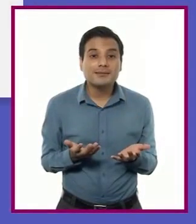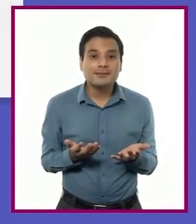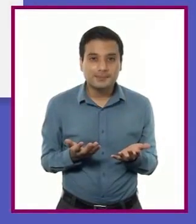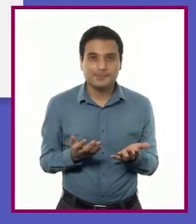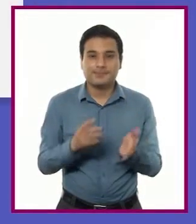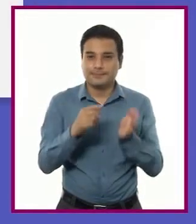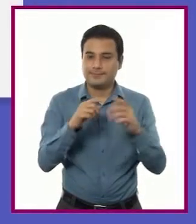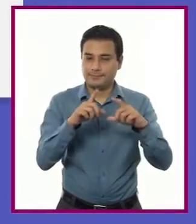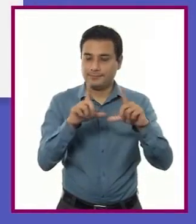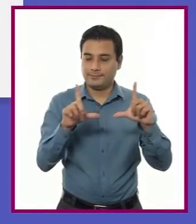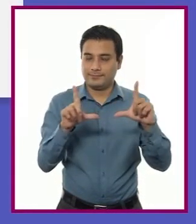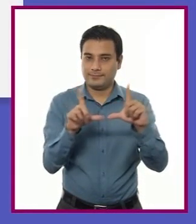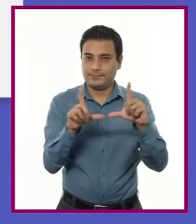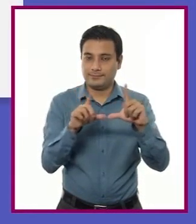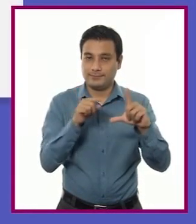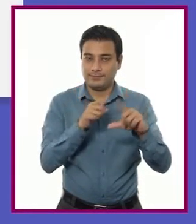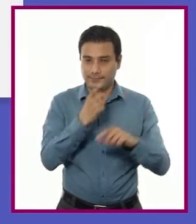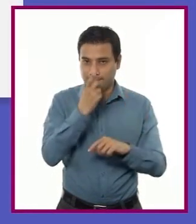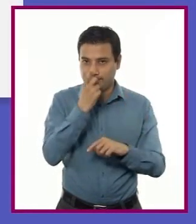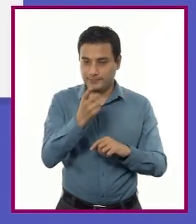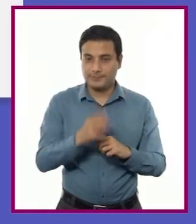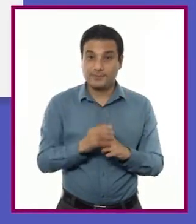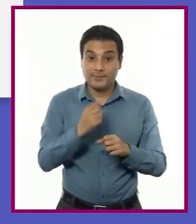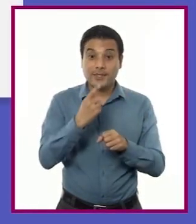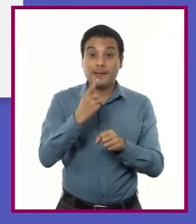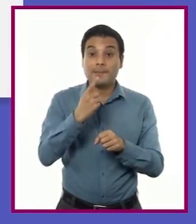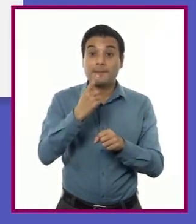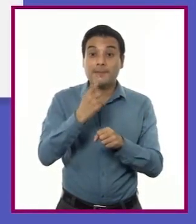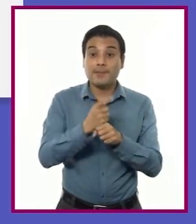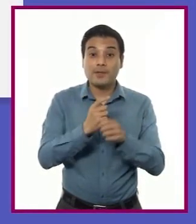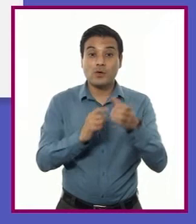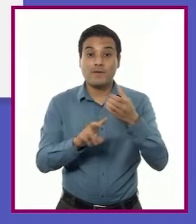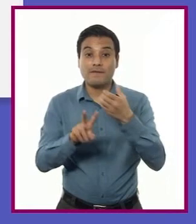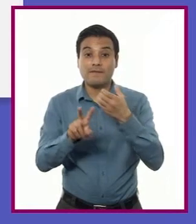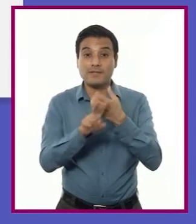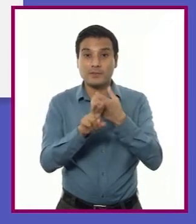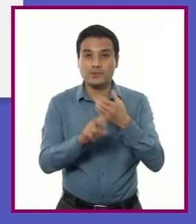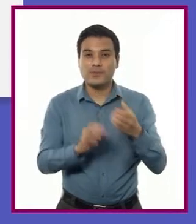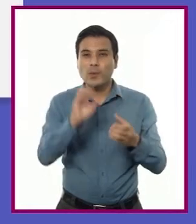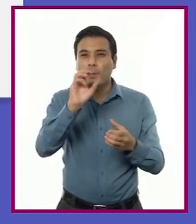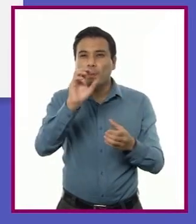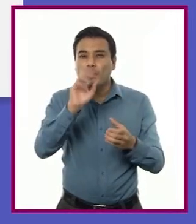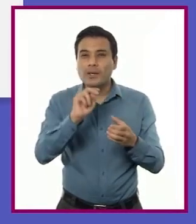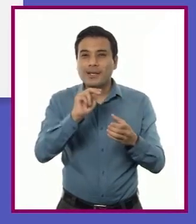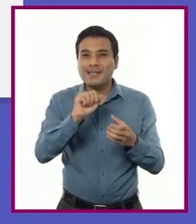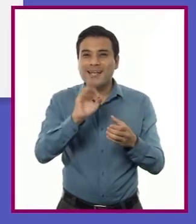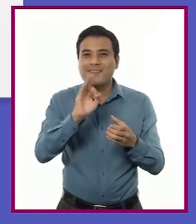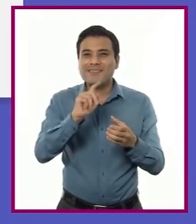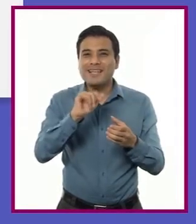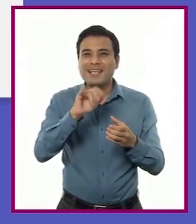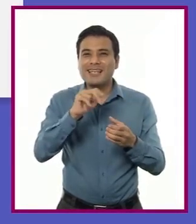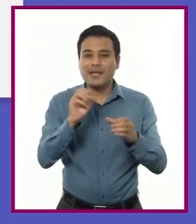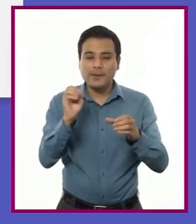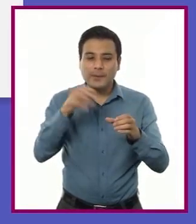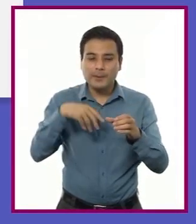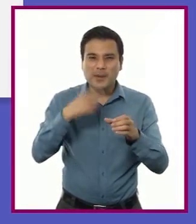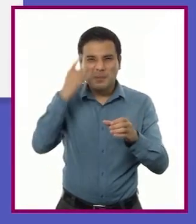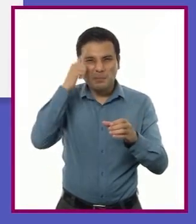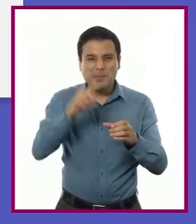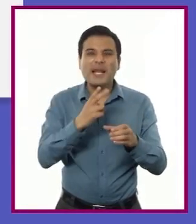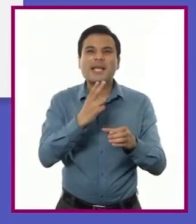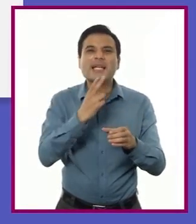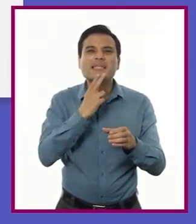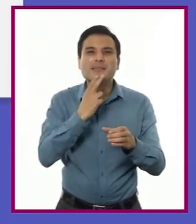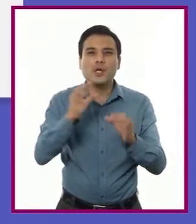este otro. Primero colocamos en un frasco de vidrio una bolita de naftalina, la que se usa para combatir las